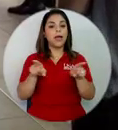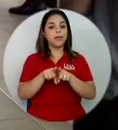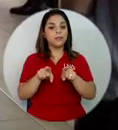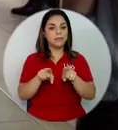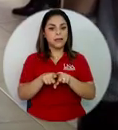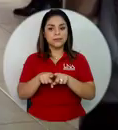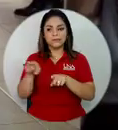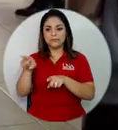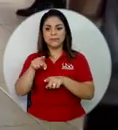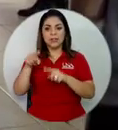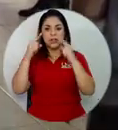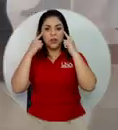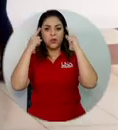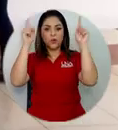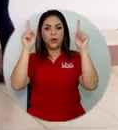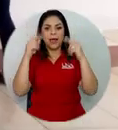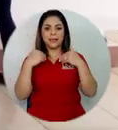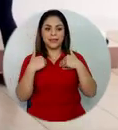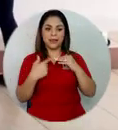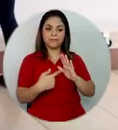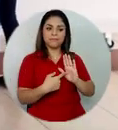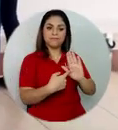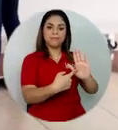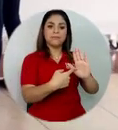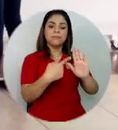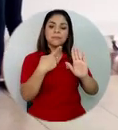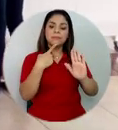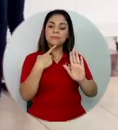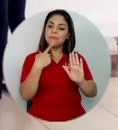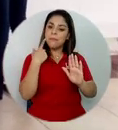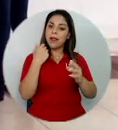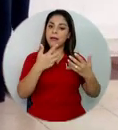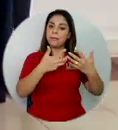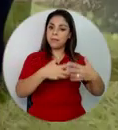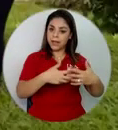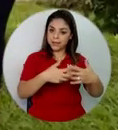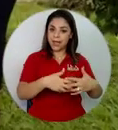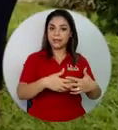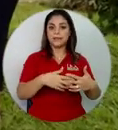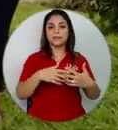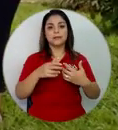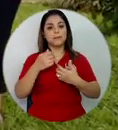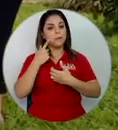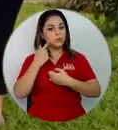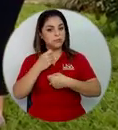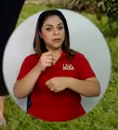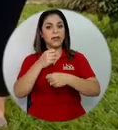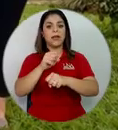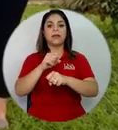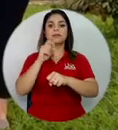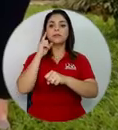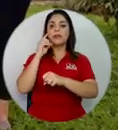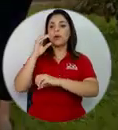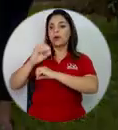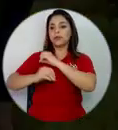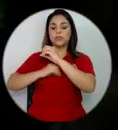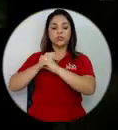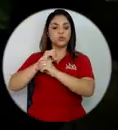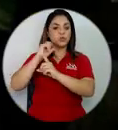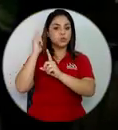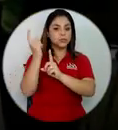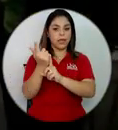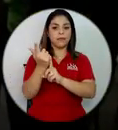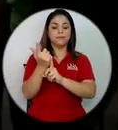respuesta no solo a las empresas, sino también a los gobiernos locales, a las organizaciones